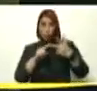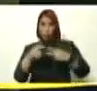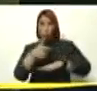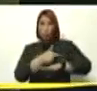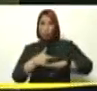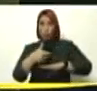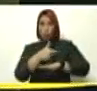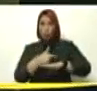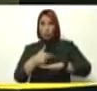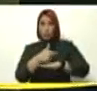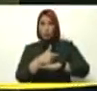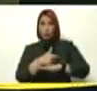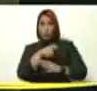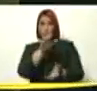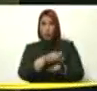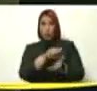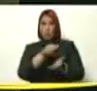Esparta.